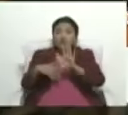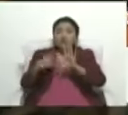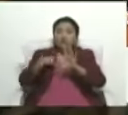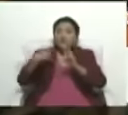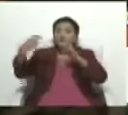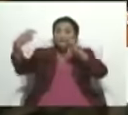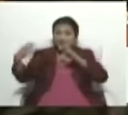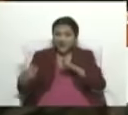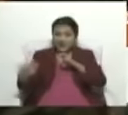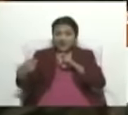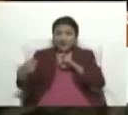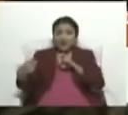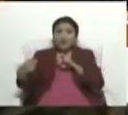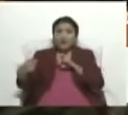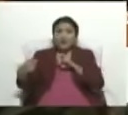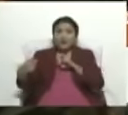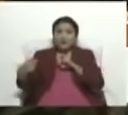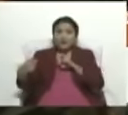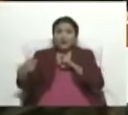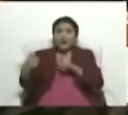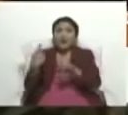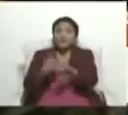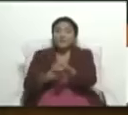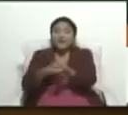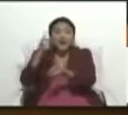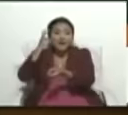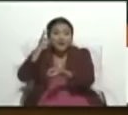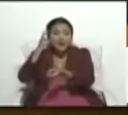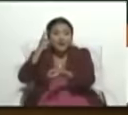y a su última novia en su momento.